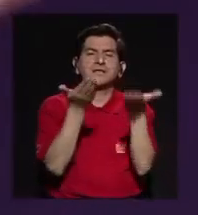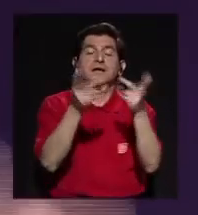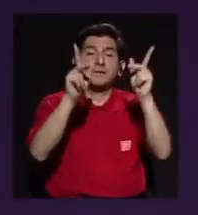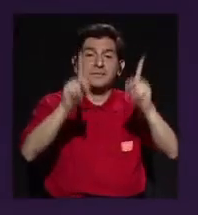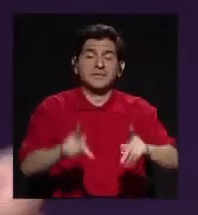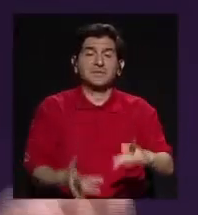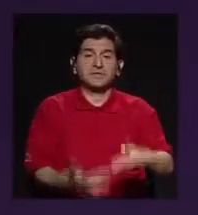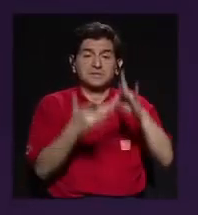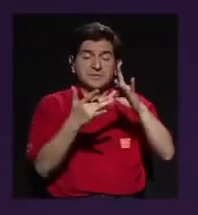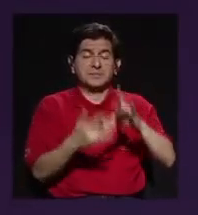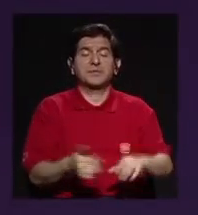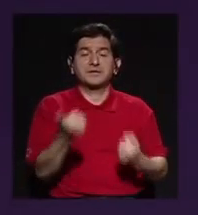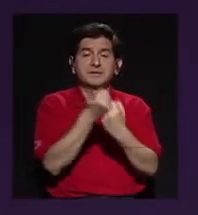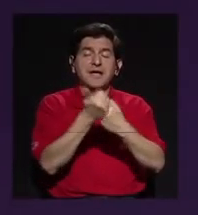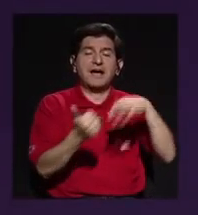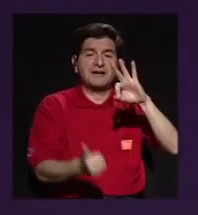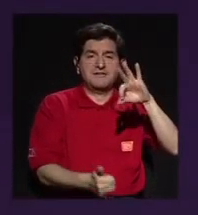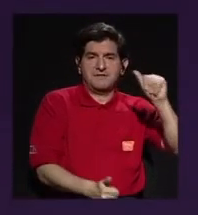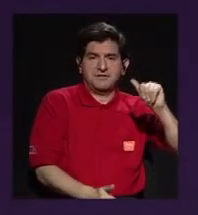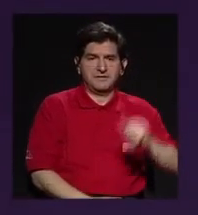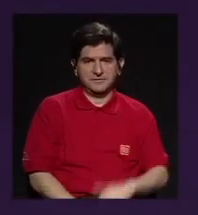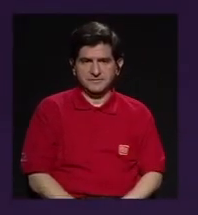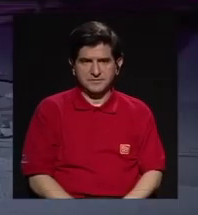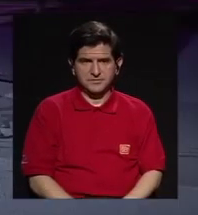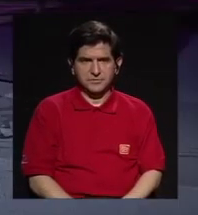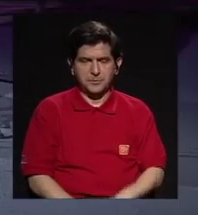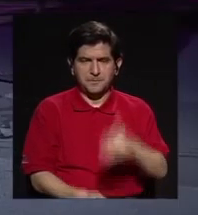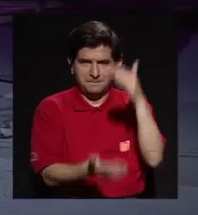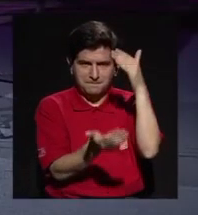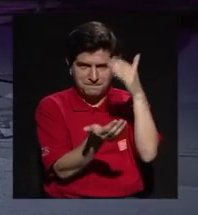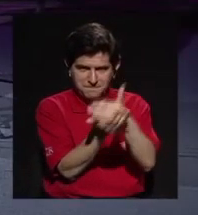que votó por Fabricio. Por supuesto. Pero ahí habría que vamos a ir a